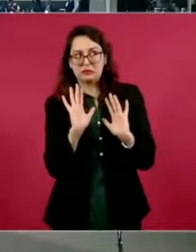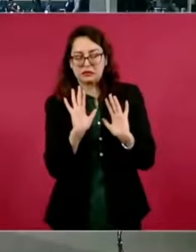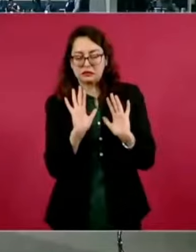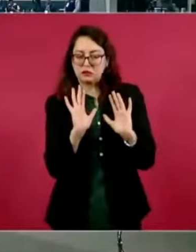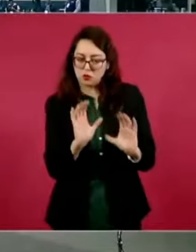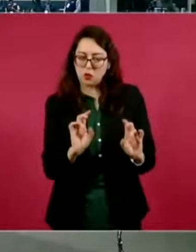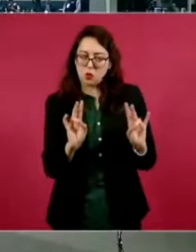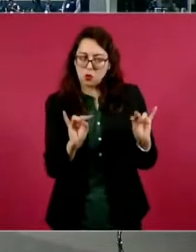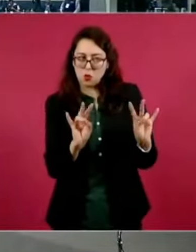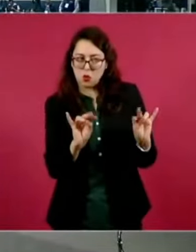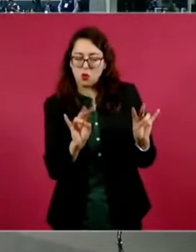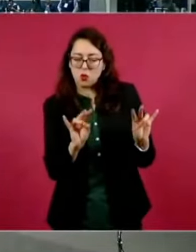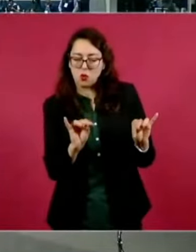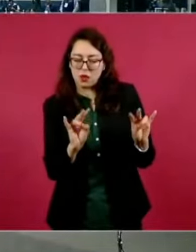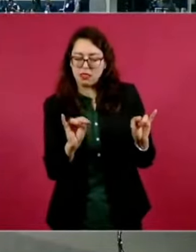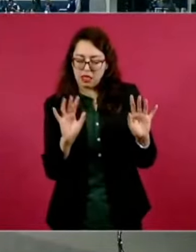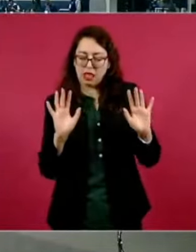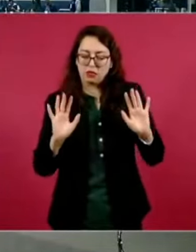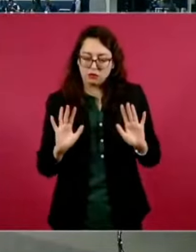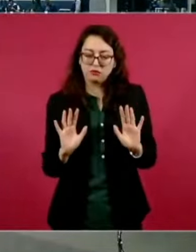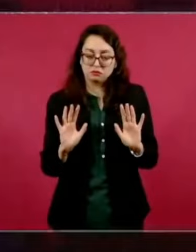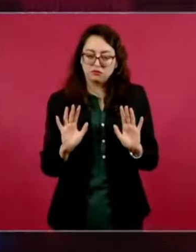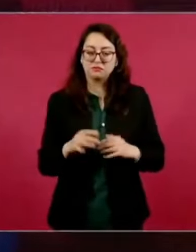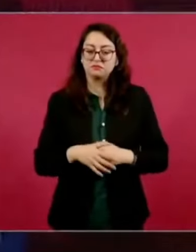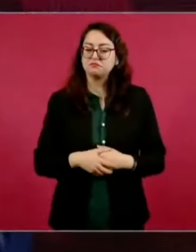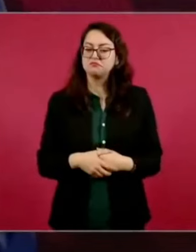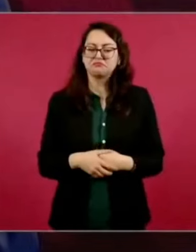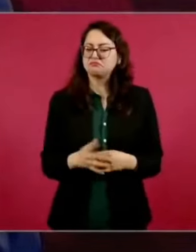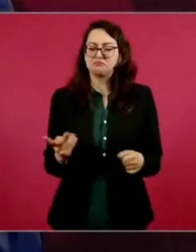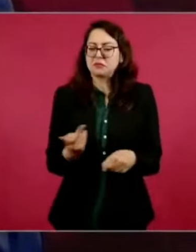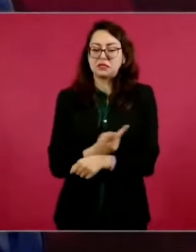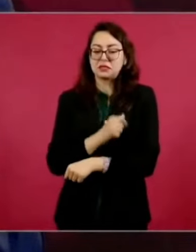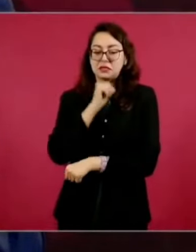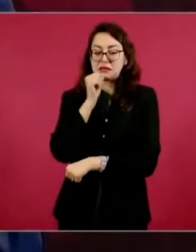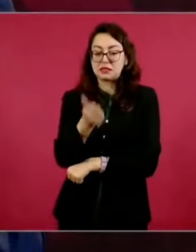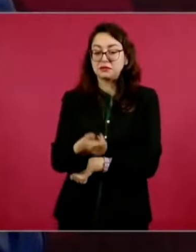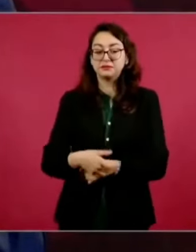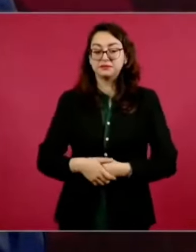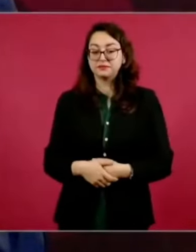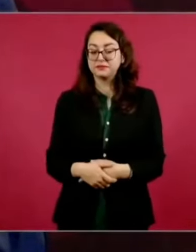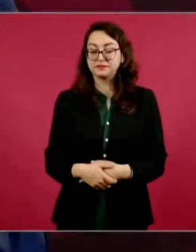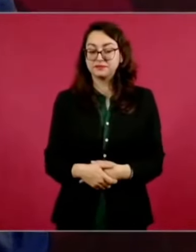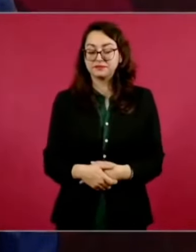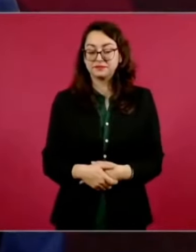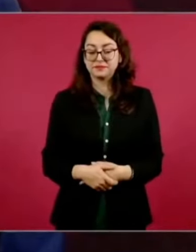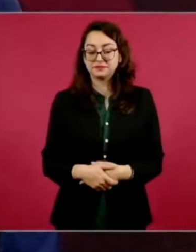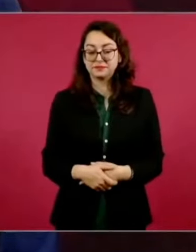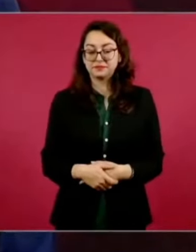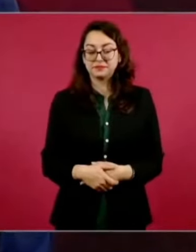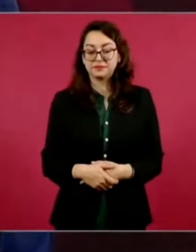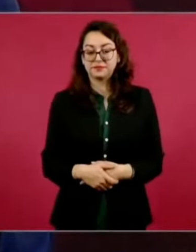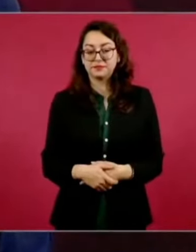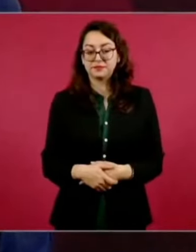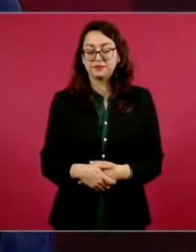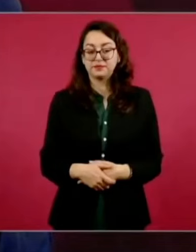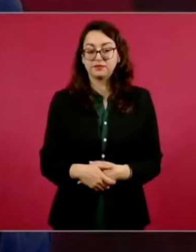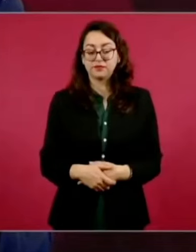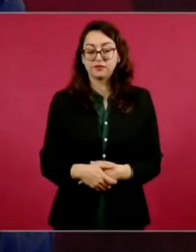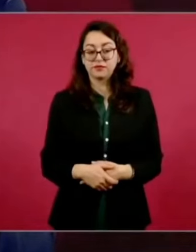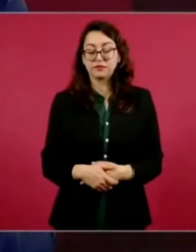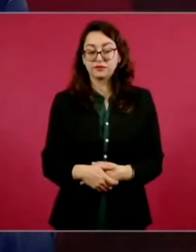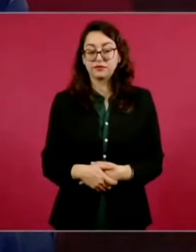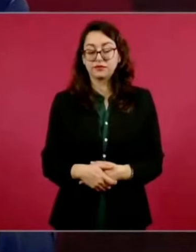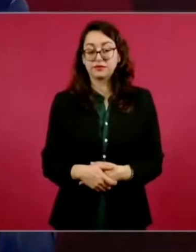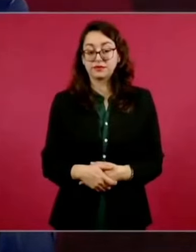financiera. Entonces aquí no pasa nada. Y pues sí, es un asunto